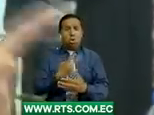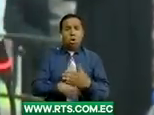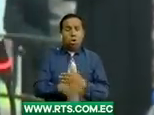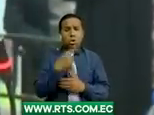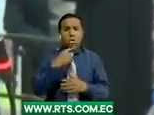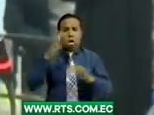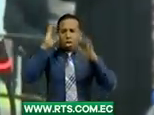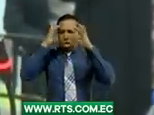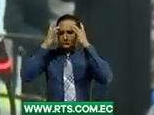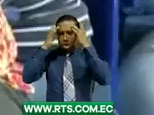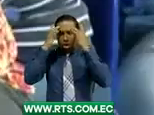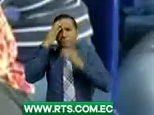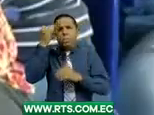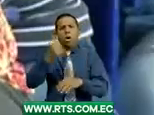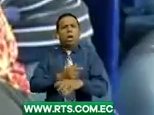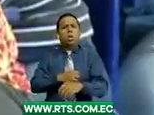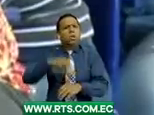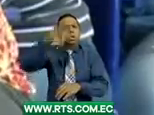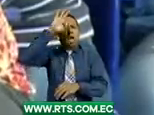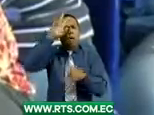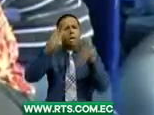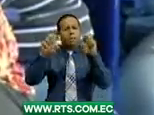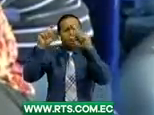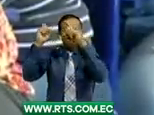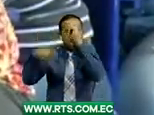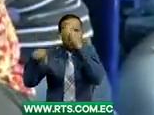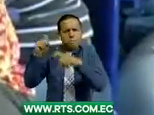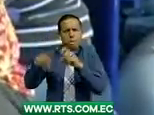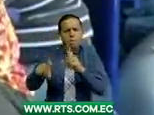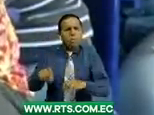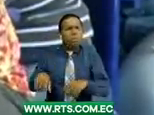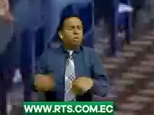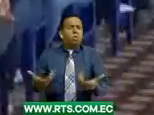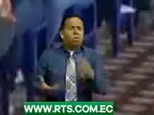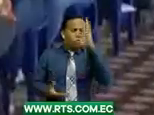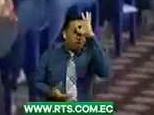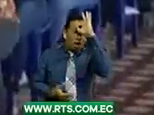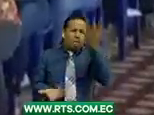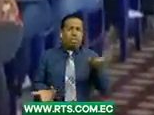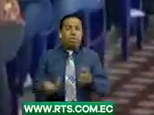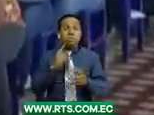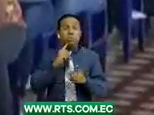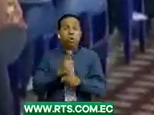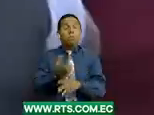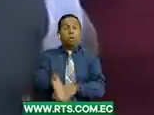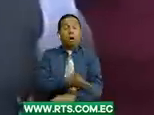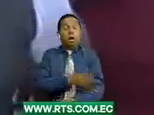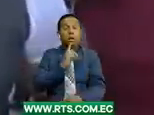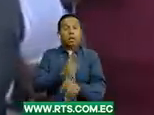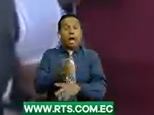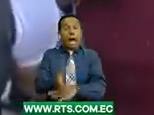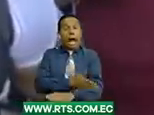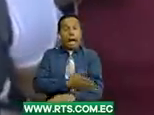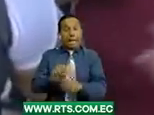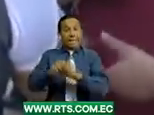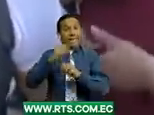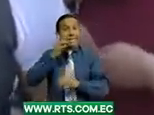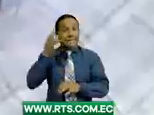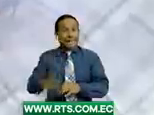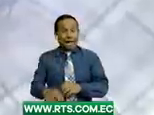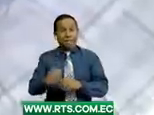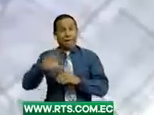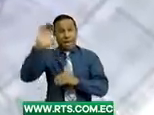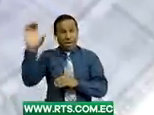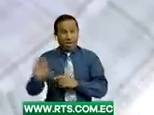como temas de conocimiento. La necesidad de indagar sobre la prueba se dio luego de una filtración durante la rendición del examen en el ciclo Costa la semana